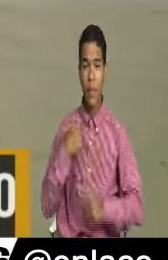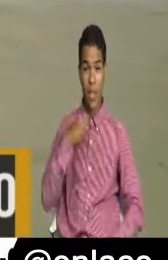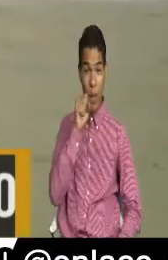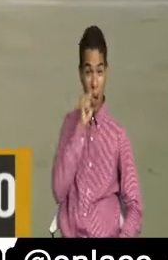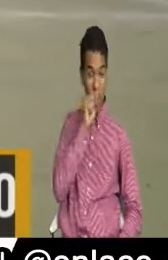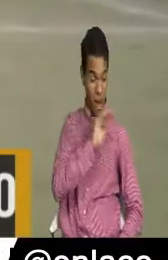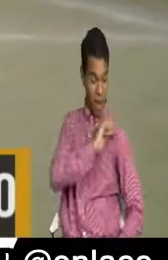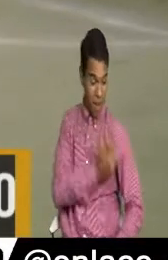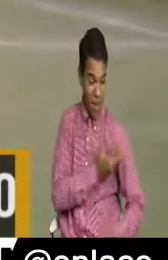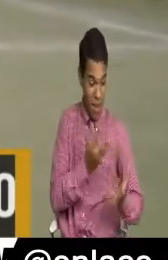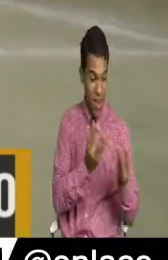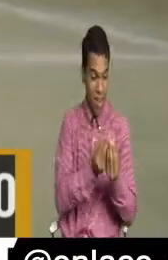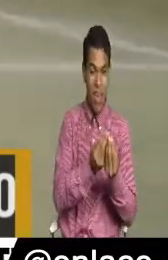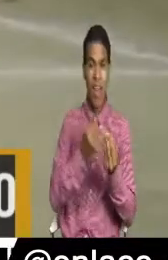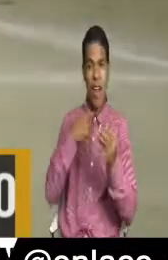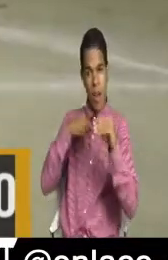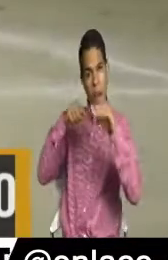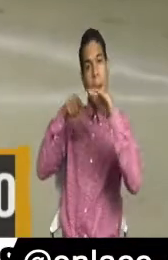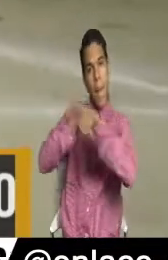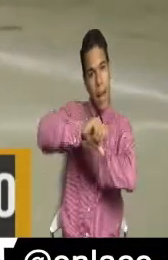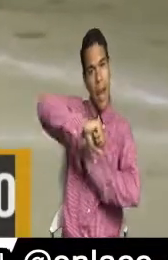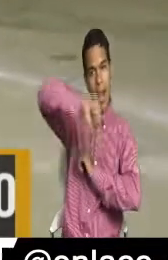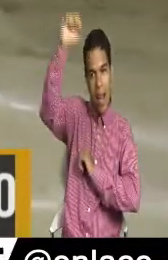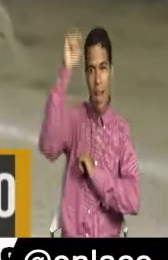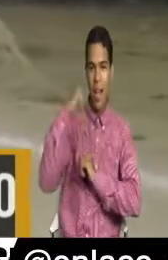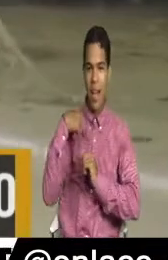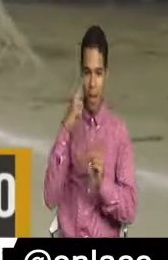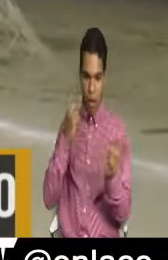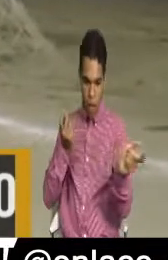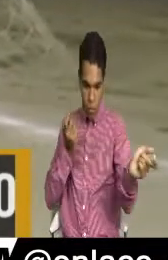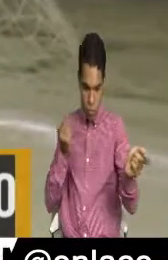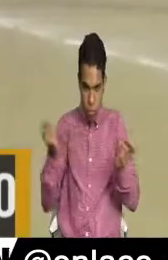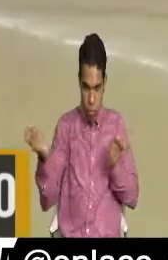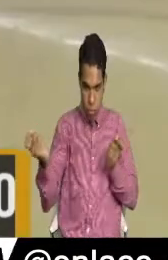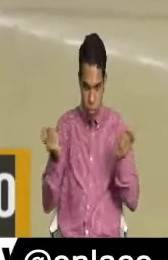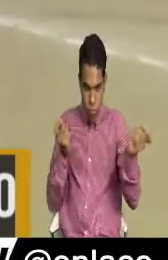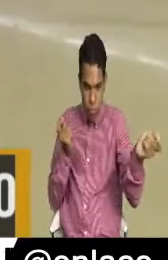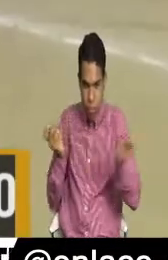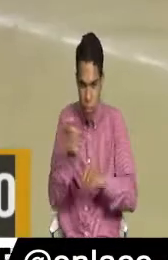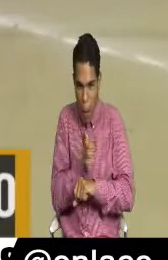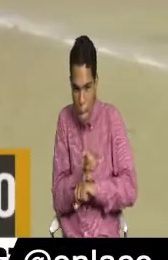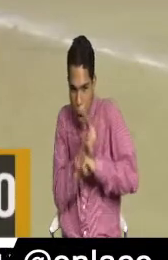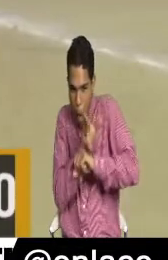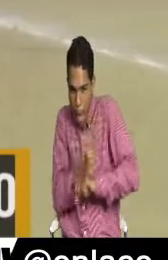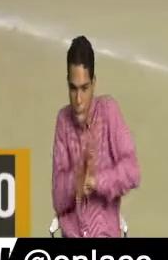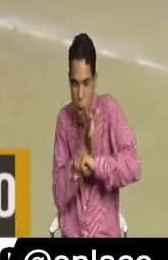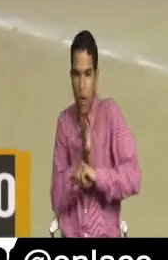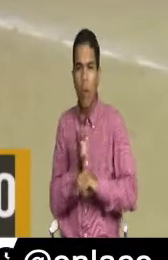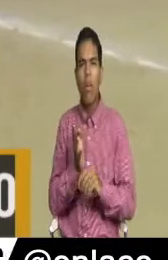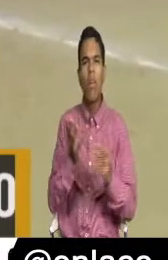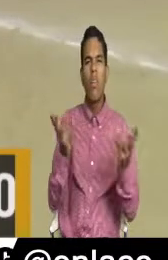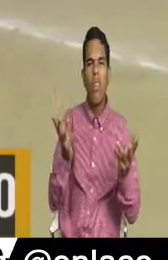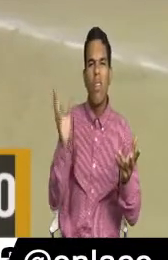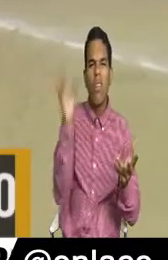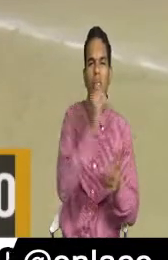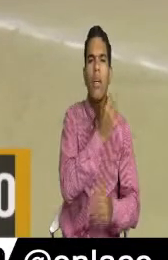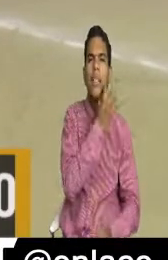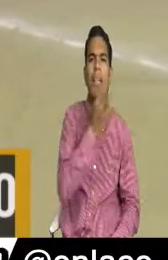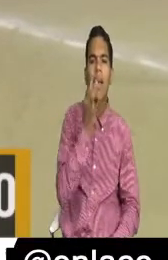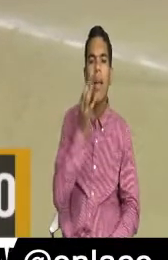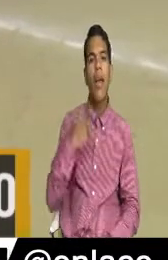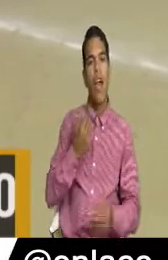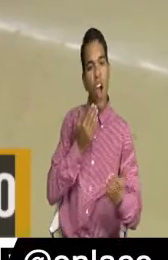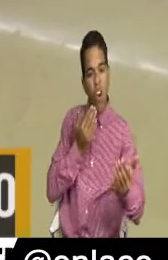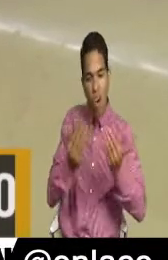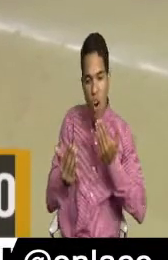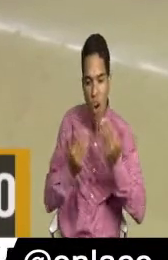por qué es una de las mejores, utilizando una mejor estrategia para ganarle a su rival. Confianza en nuestros entrenamientos, de nuestro trabajo,